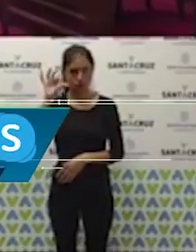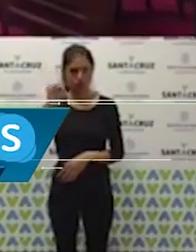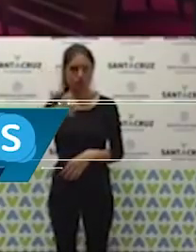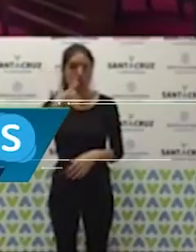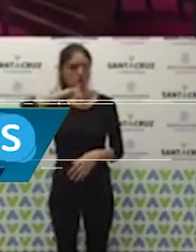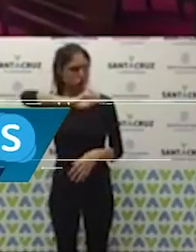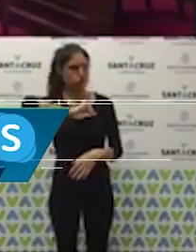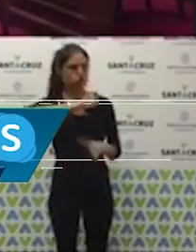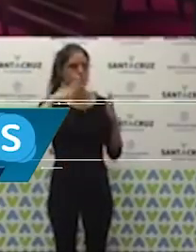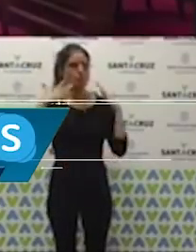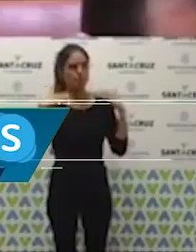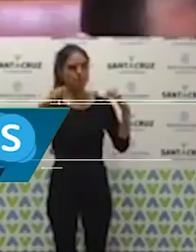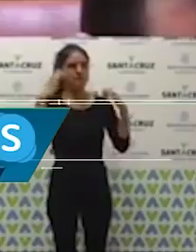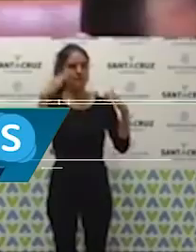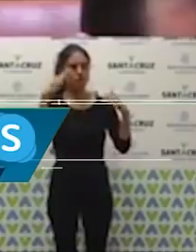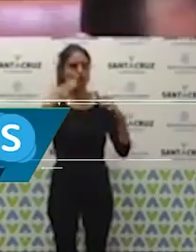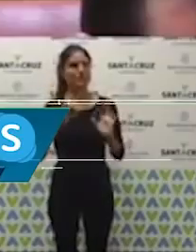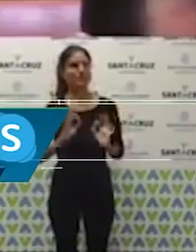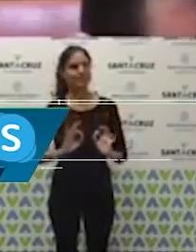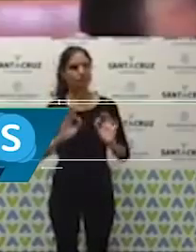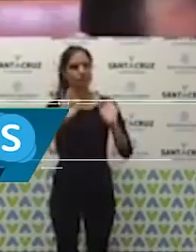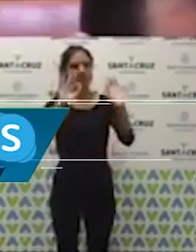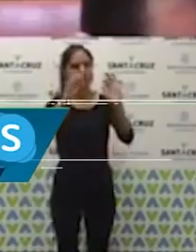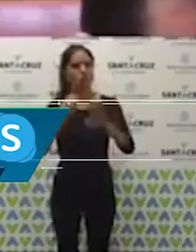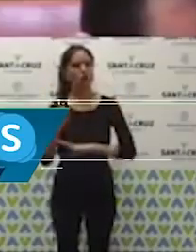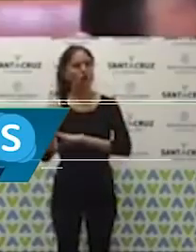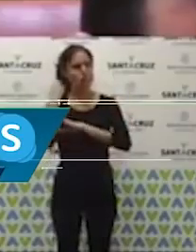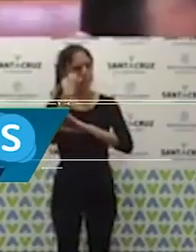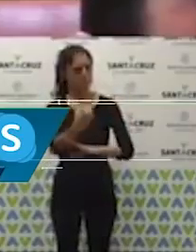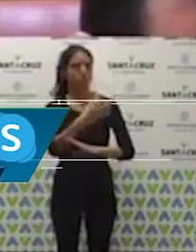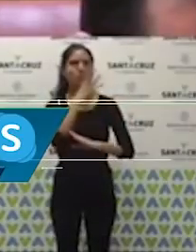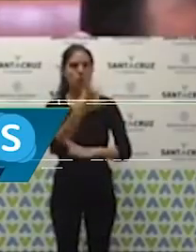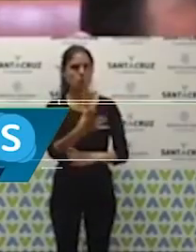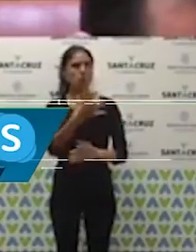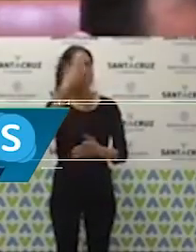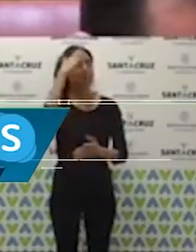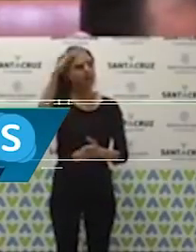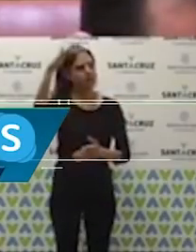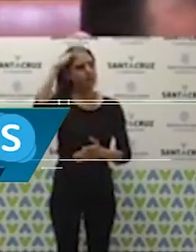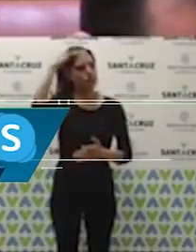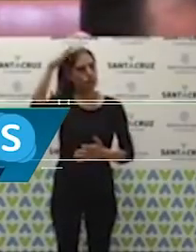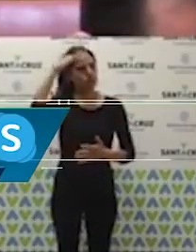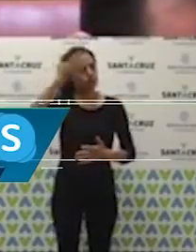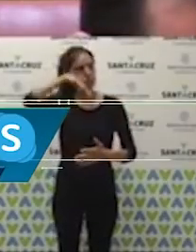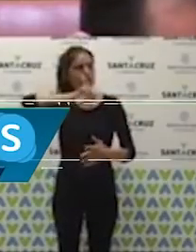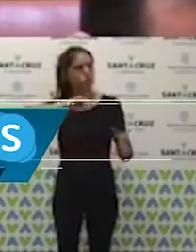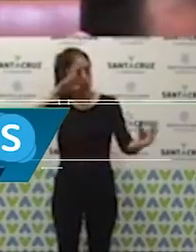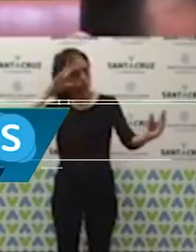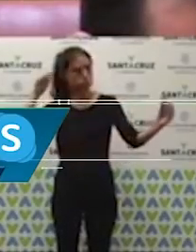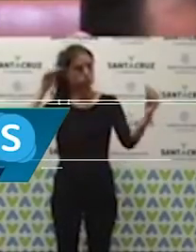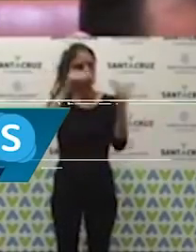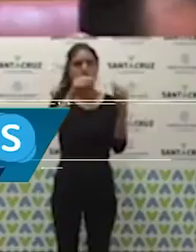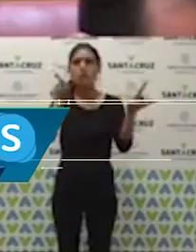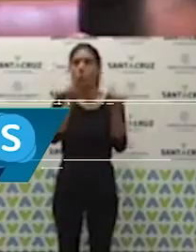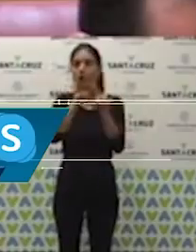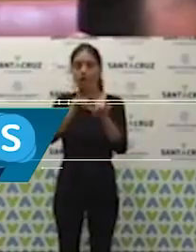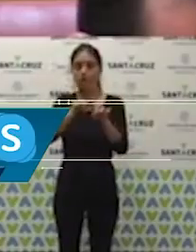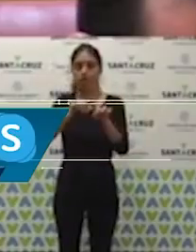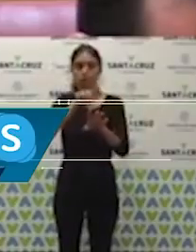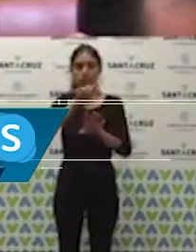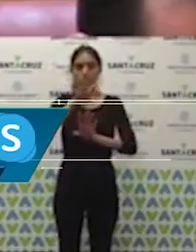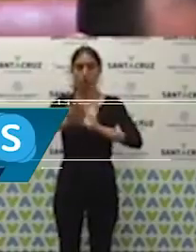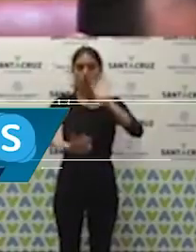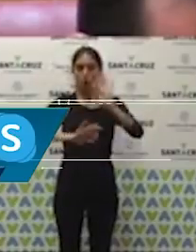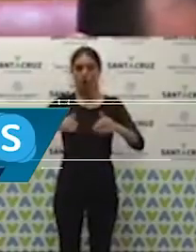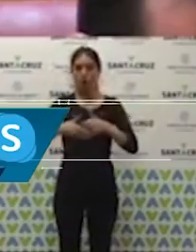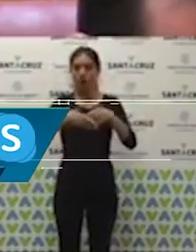compartir nada contigo. Esa mala relación casi patológica entre Matilde Zamudio y Evelyn Alonso,